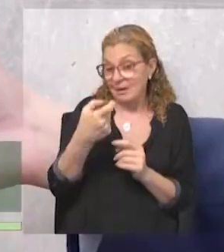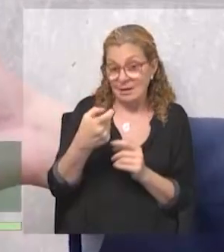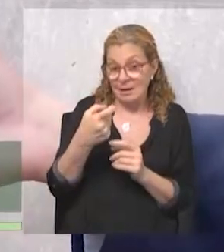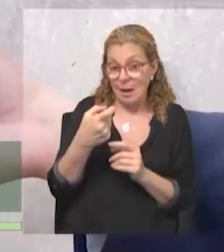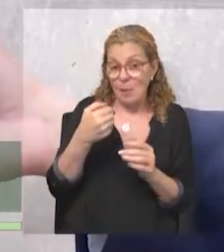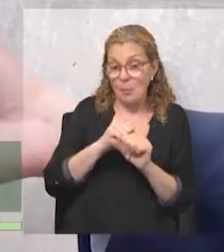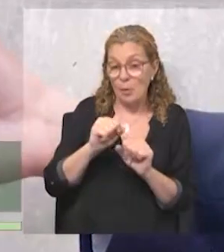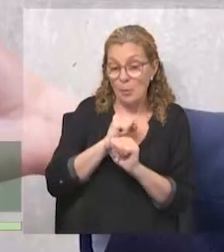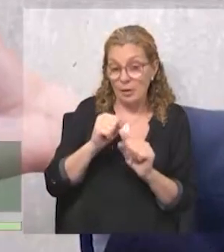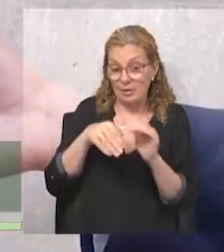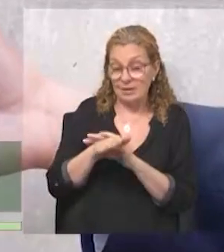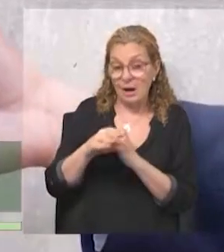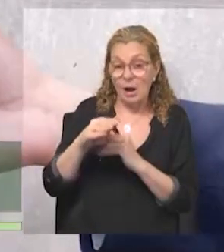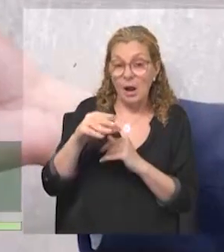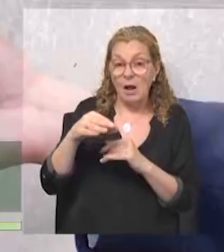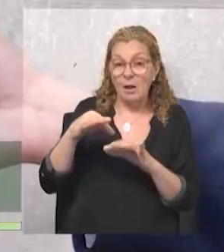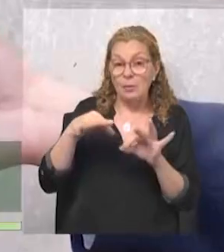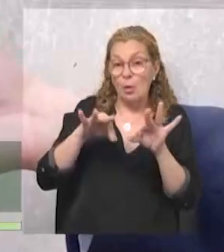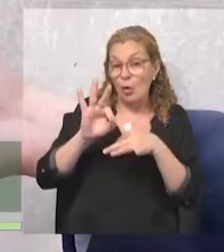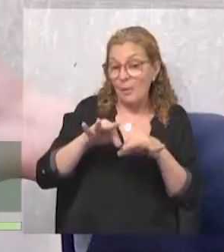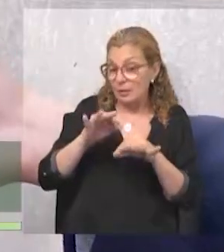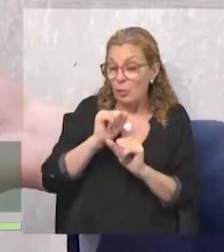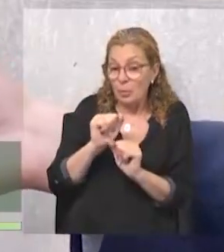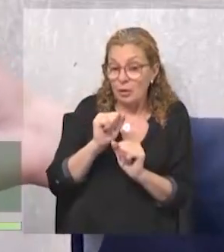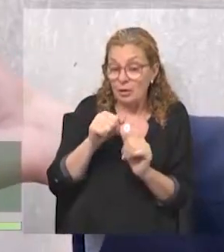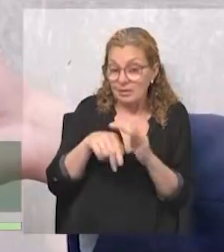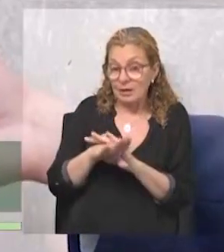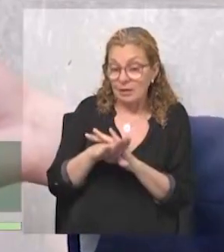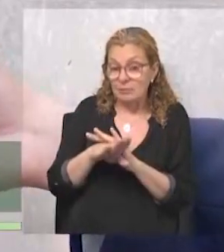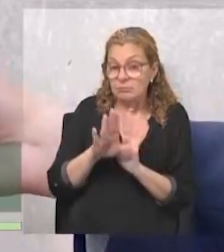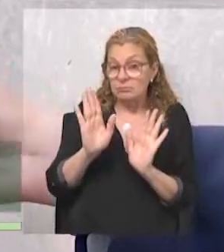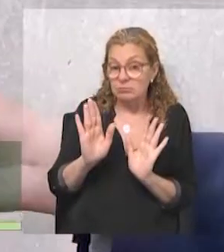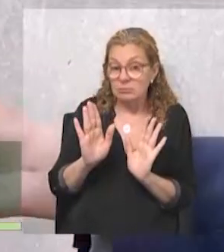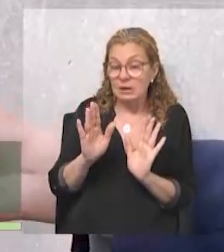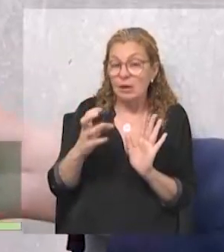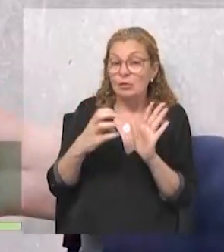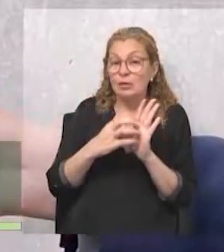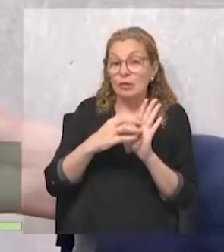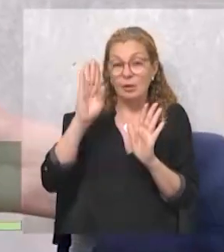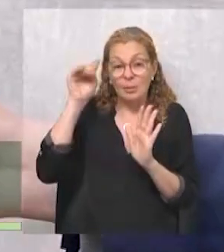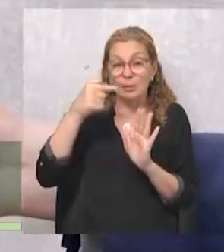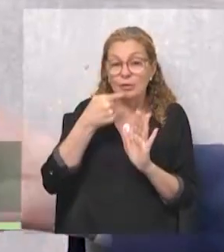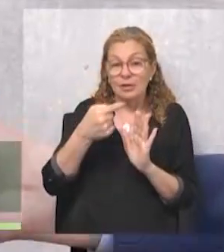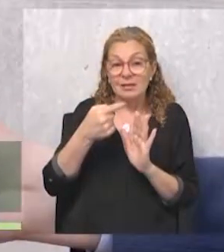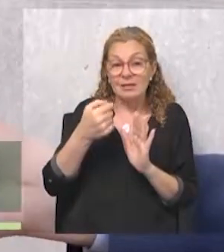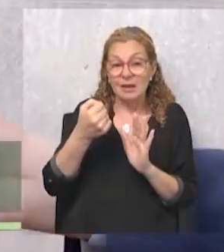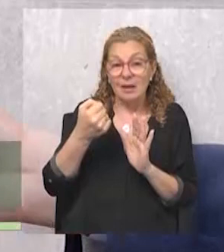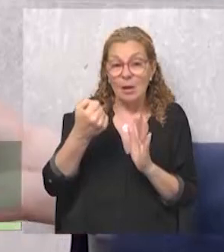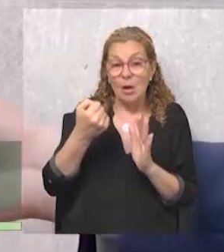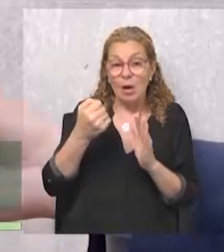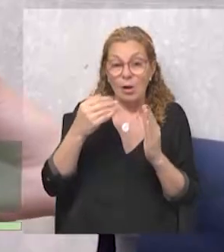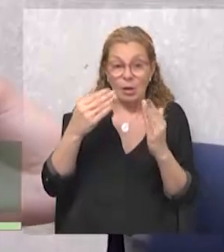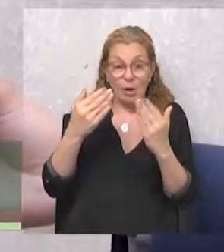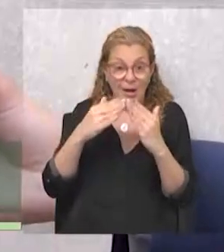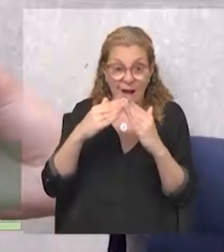allanar una boca porque si puedo allanar un comercio lícito puedo allanar un comercio ilícito la Constitución de la República no habla de domicilio habla de hogar